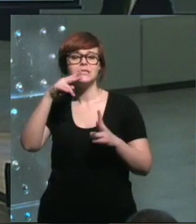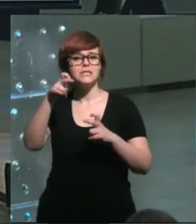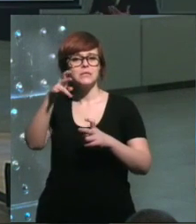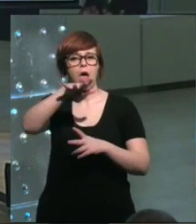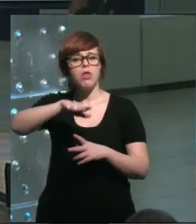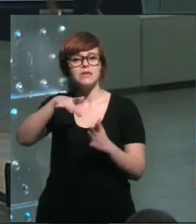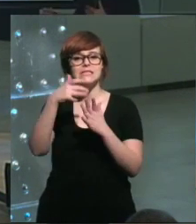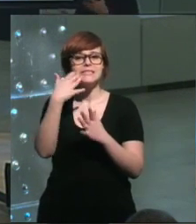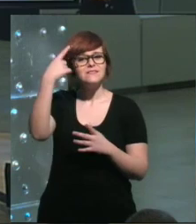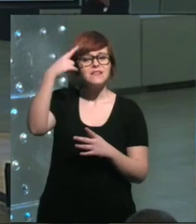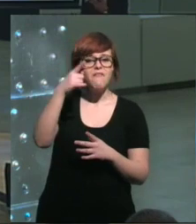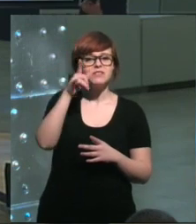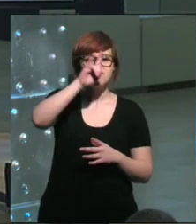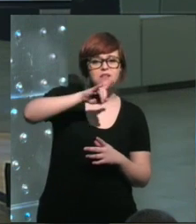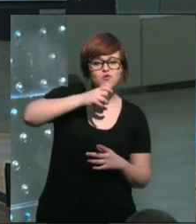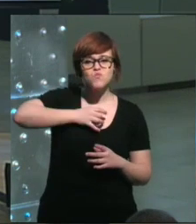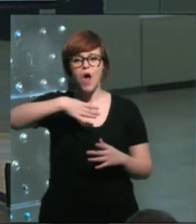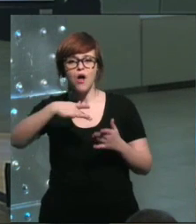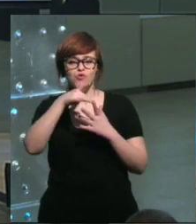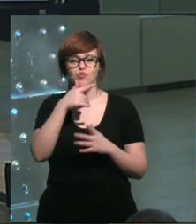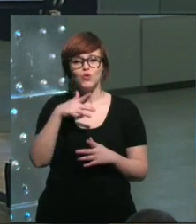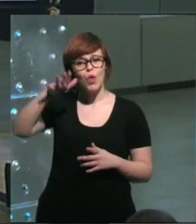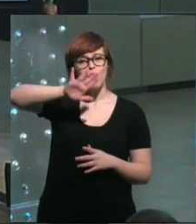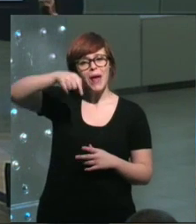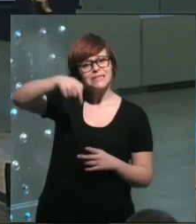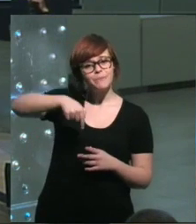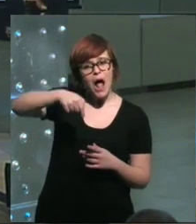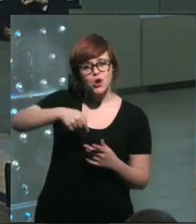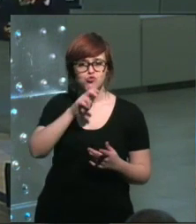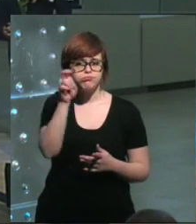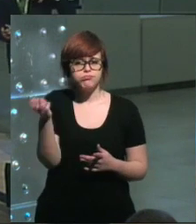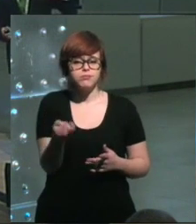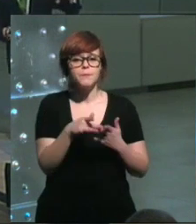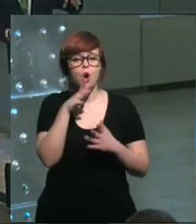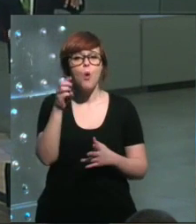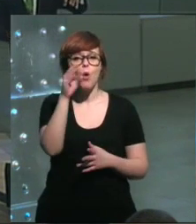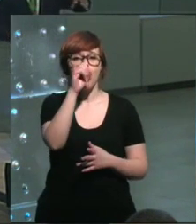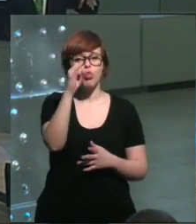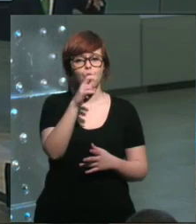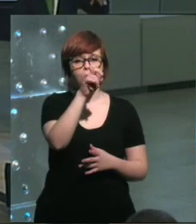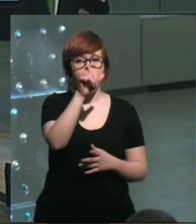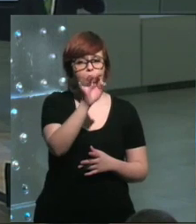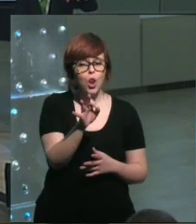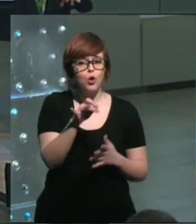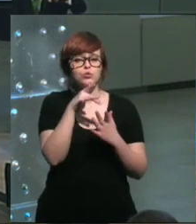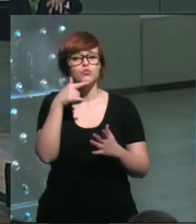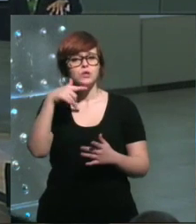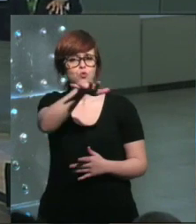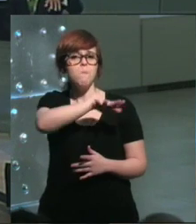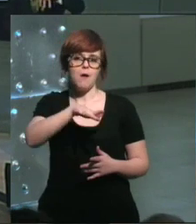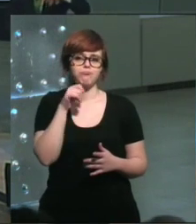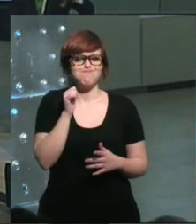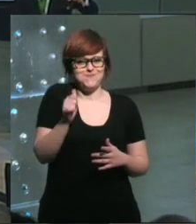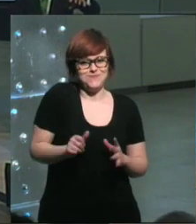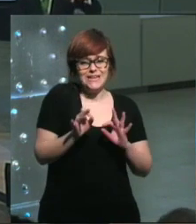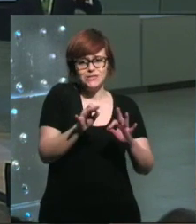demográficamente si son hispanos, negros, si son blancos, la mayoría. Pero bueno, Pozuelo tiene para mí la peculiaridad de que es un barrio rico